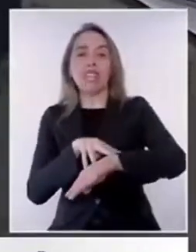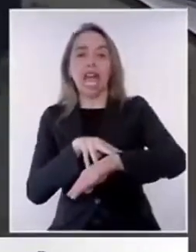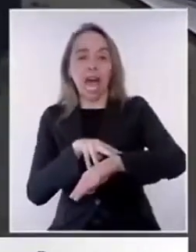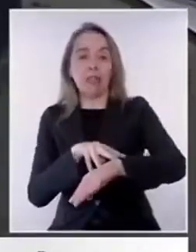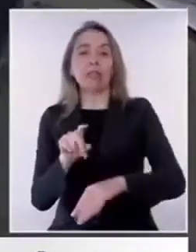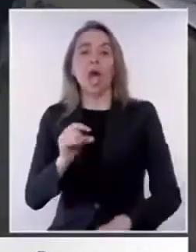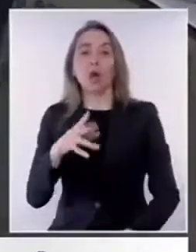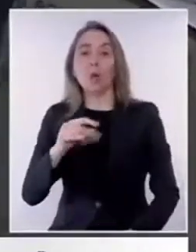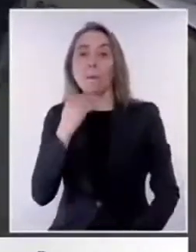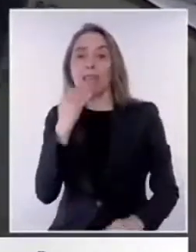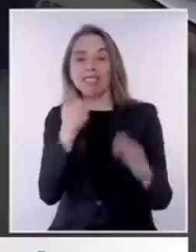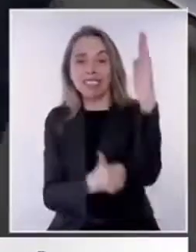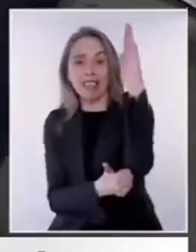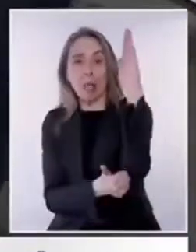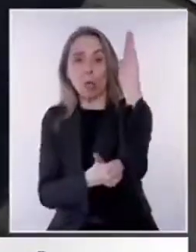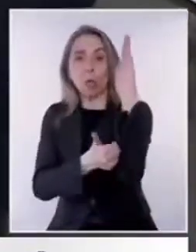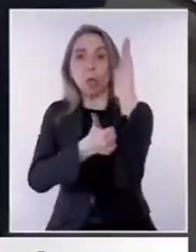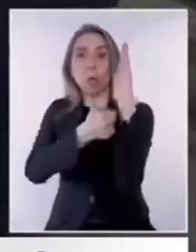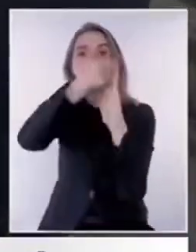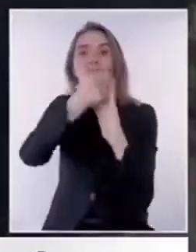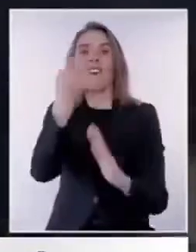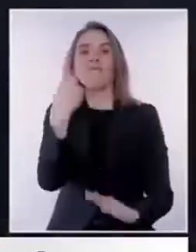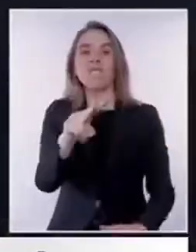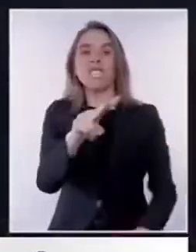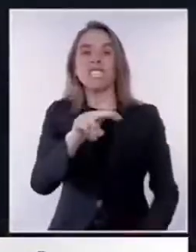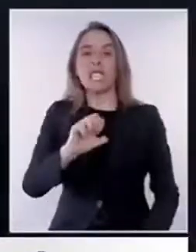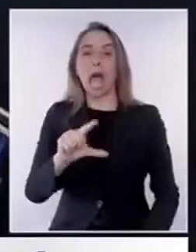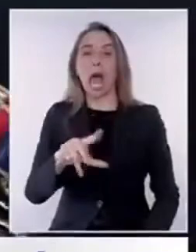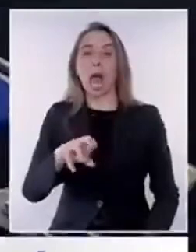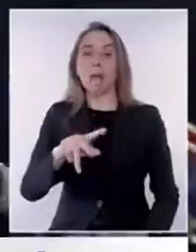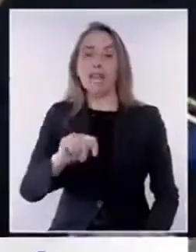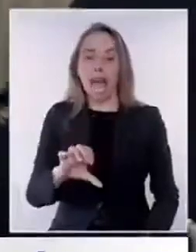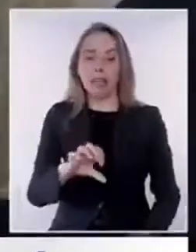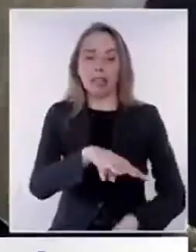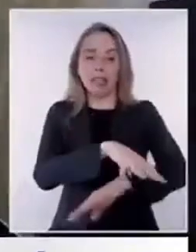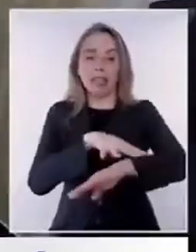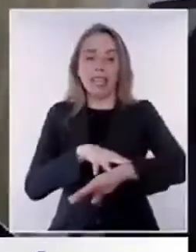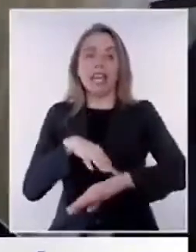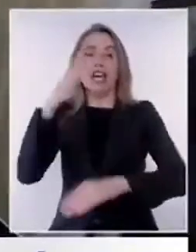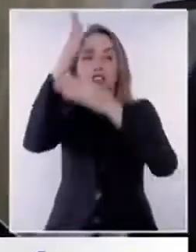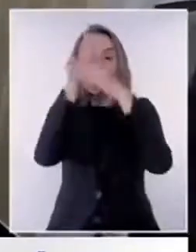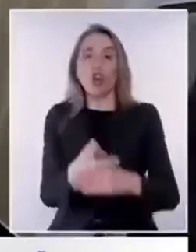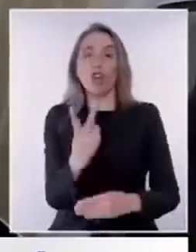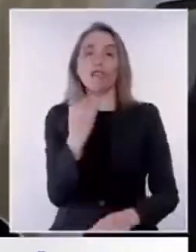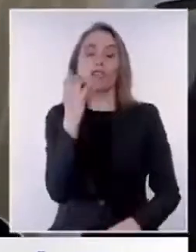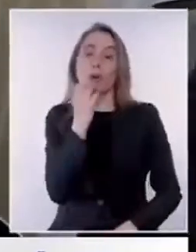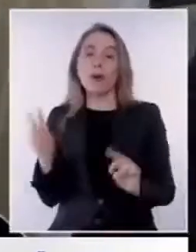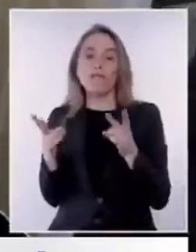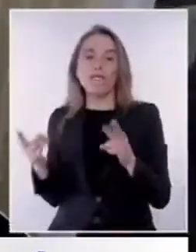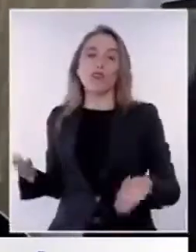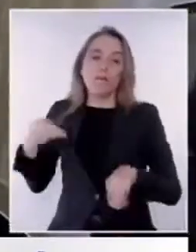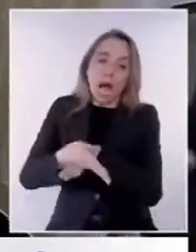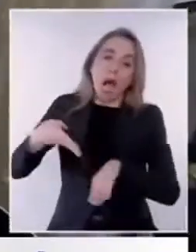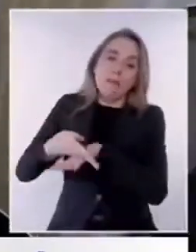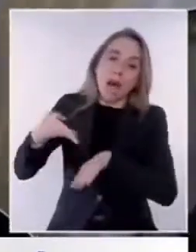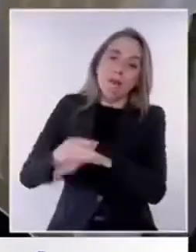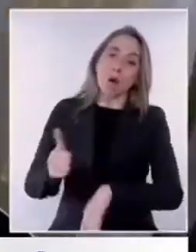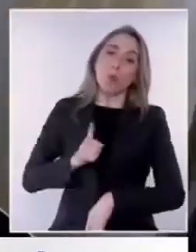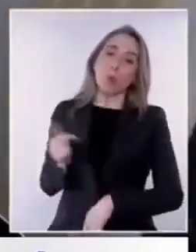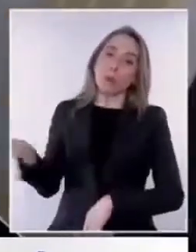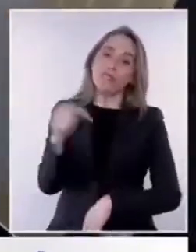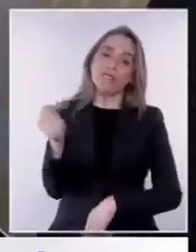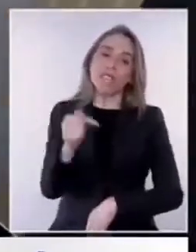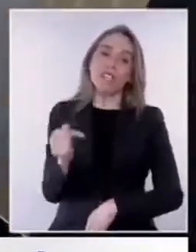grumete, termina como vicealmirante y llega aquí cada 21 de mayo mientras estuvo vivo.